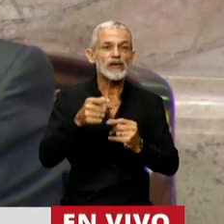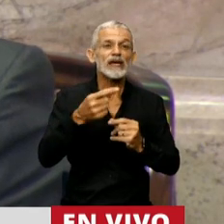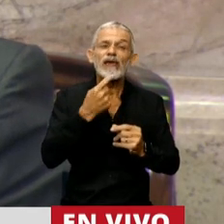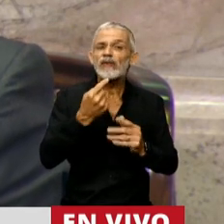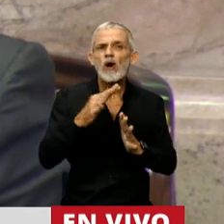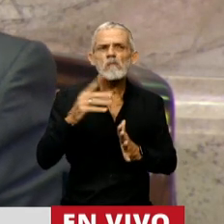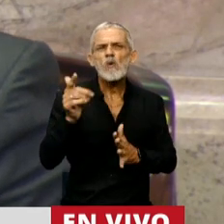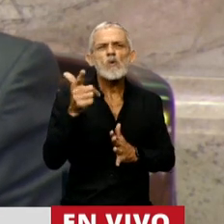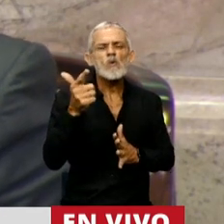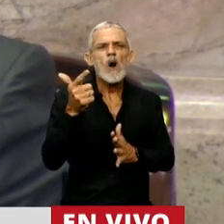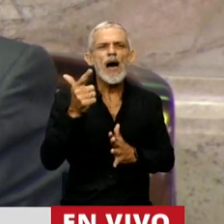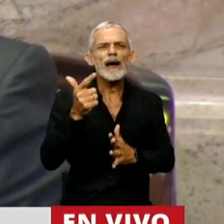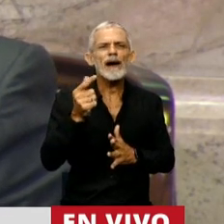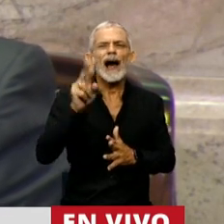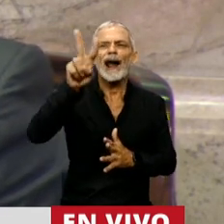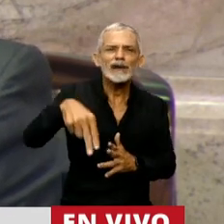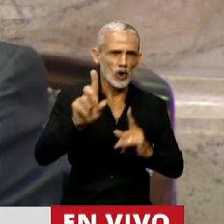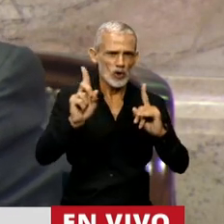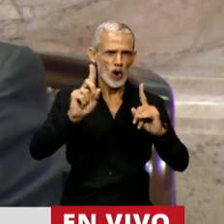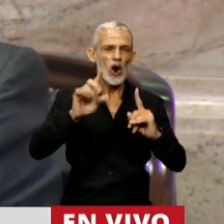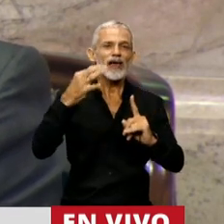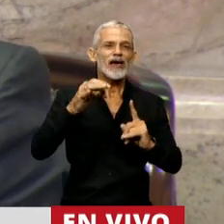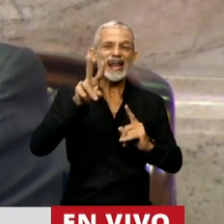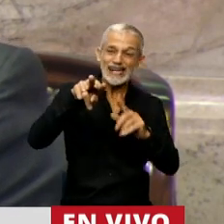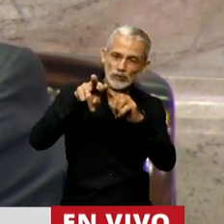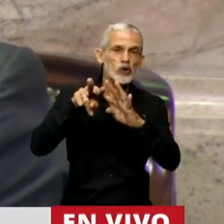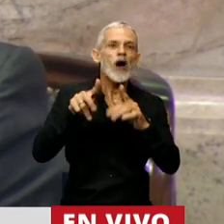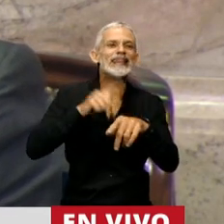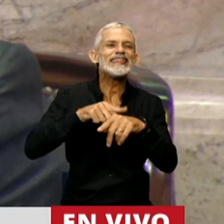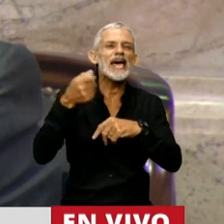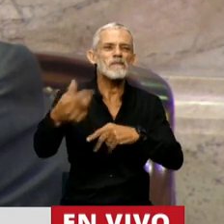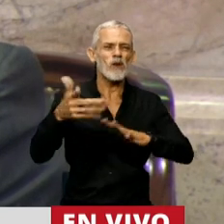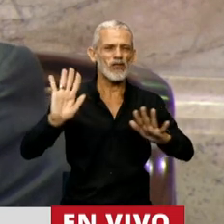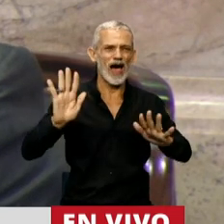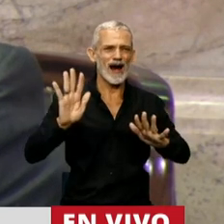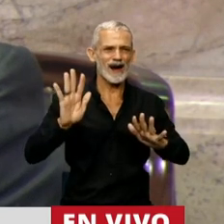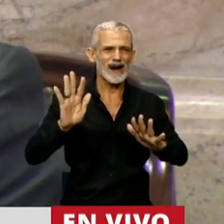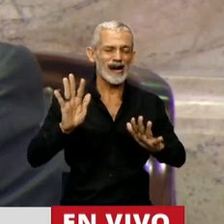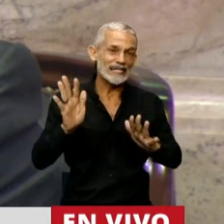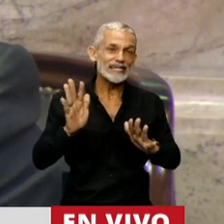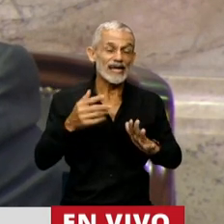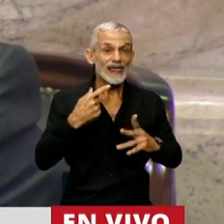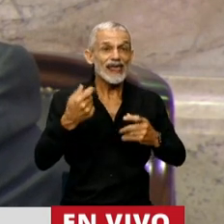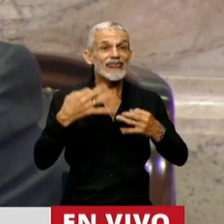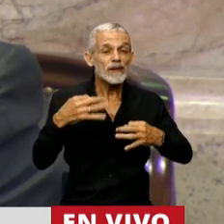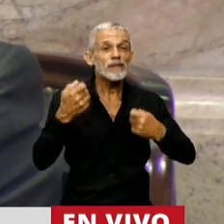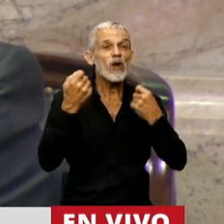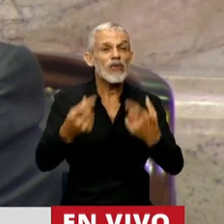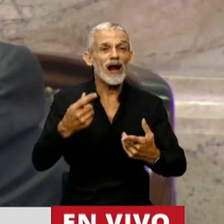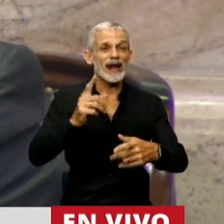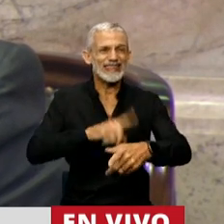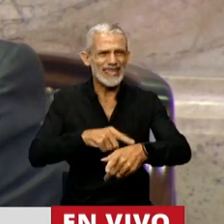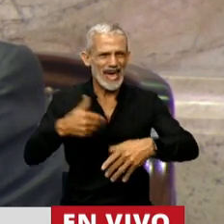que no tenemos que darle la razón, sino que tenemos que darle tiempo. No sé si lo escucharon. Dijo, tenemos que darle